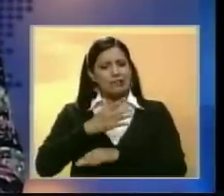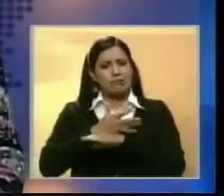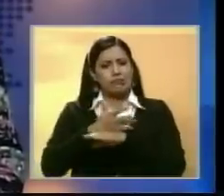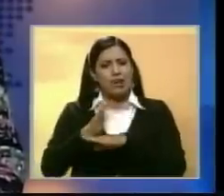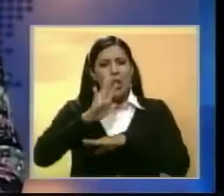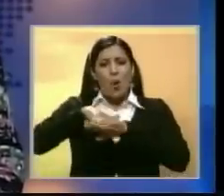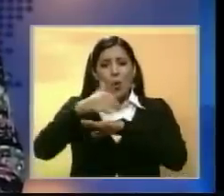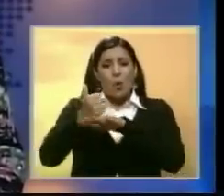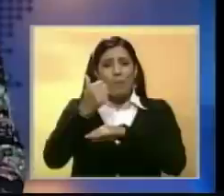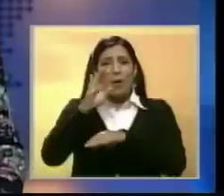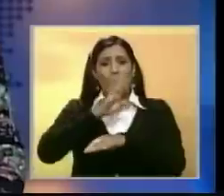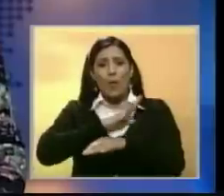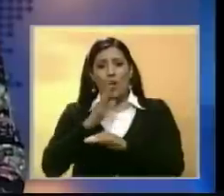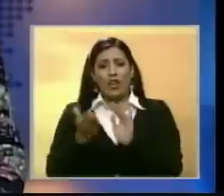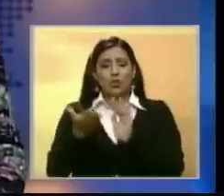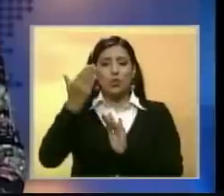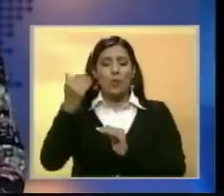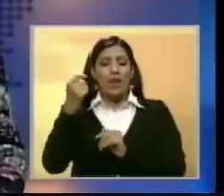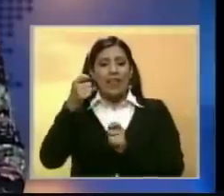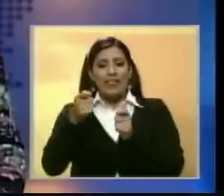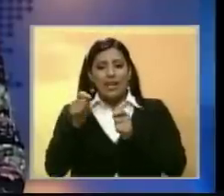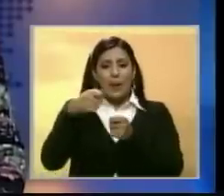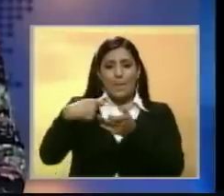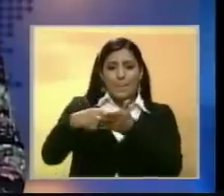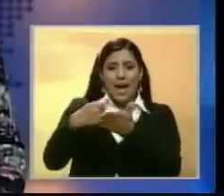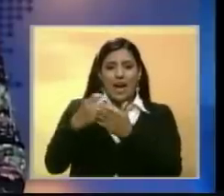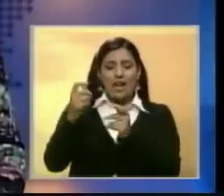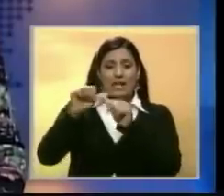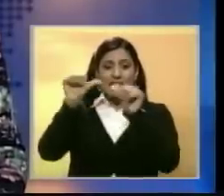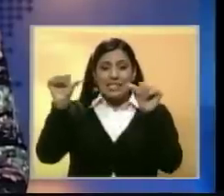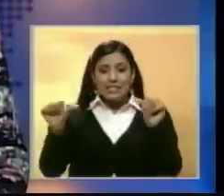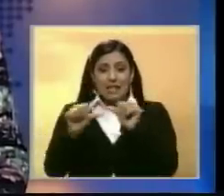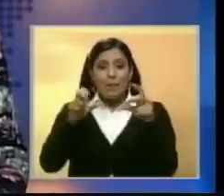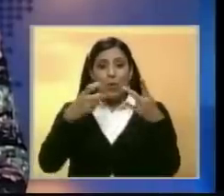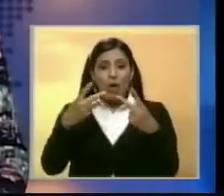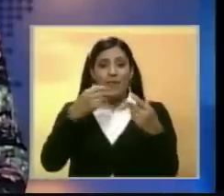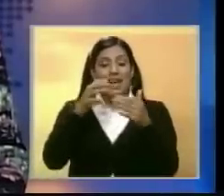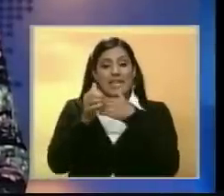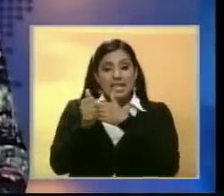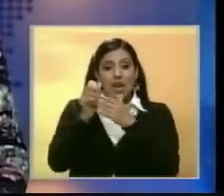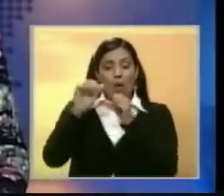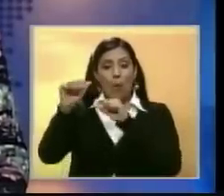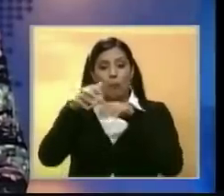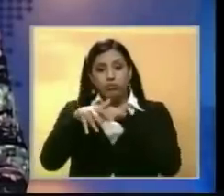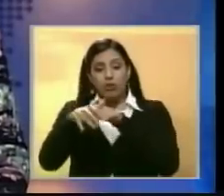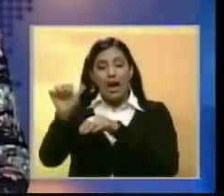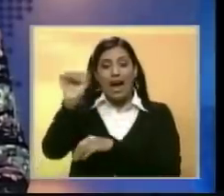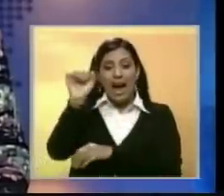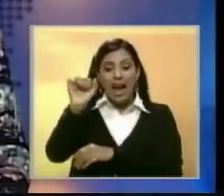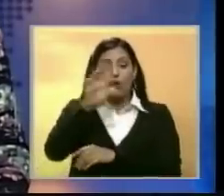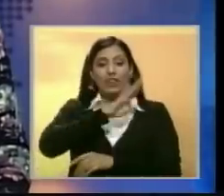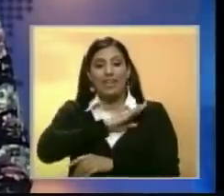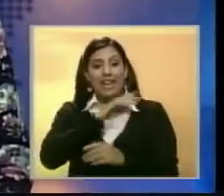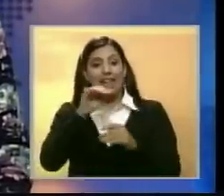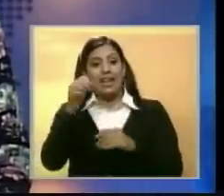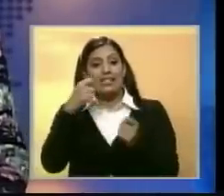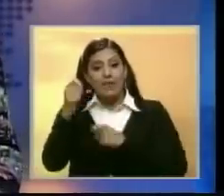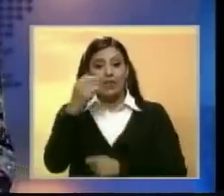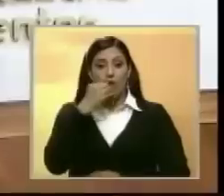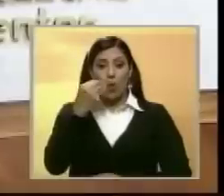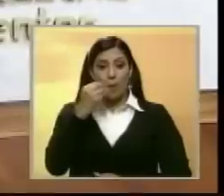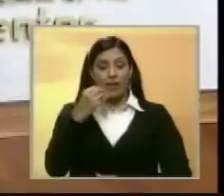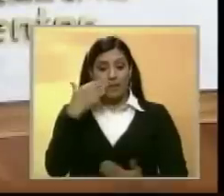retrasos debido a los ajustes que la Sundagro realiza al sistema que emite las guías de movilización para vehículos que transportan